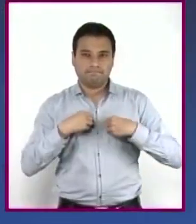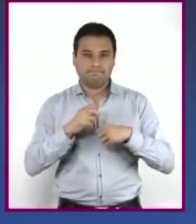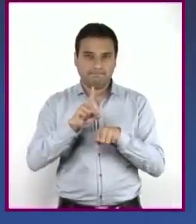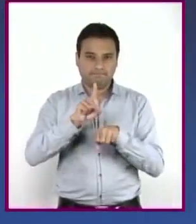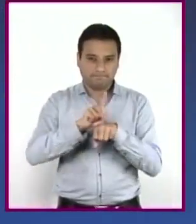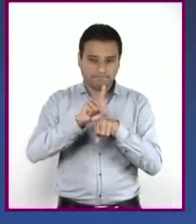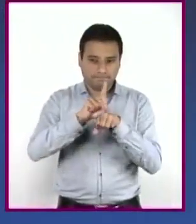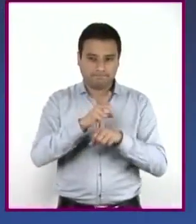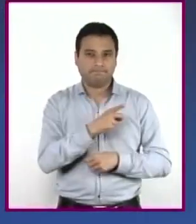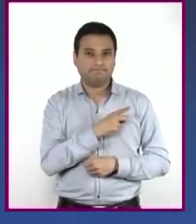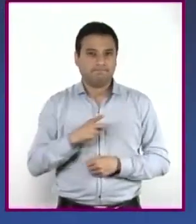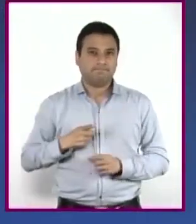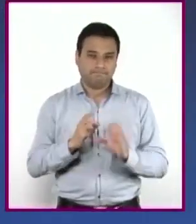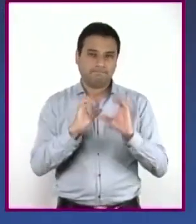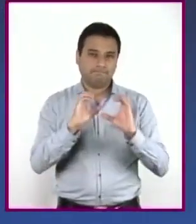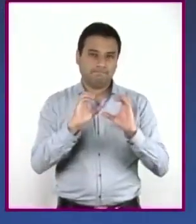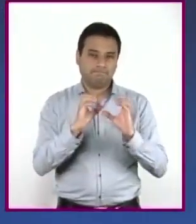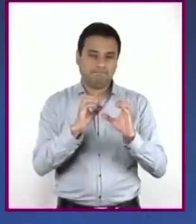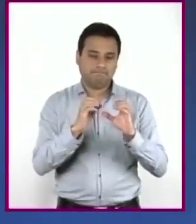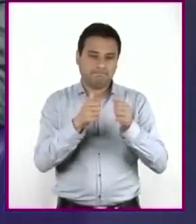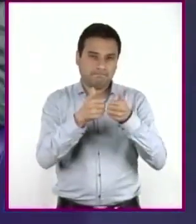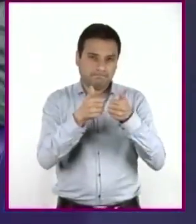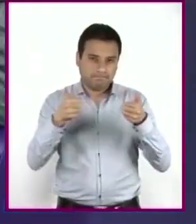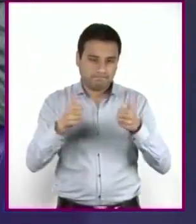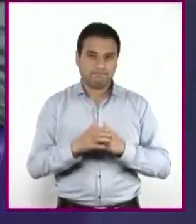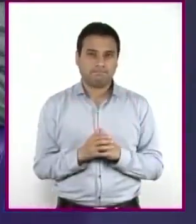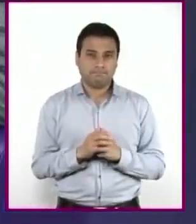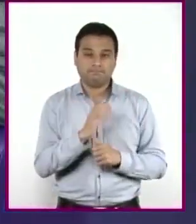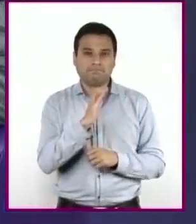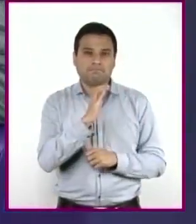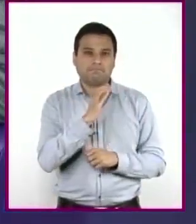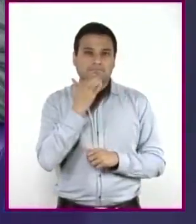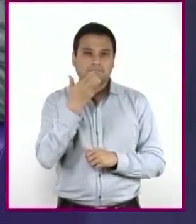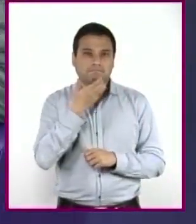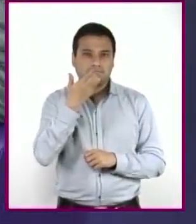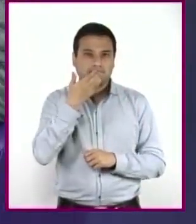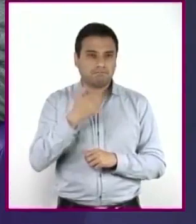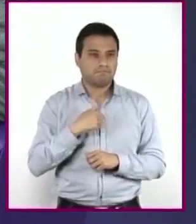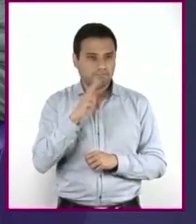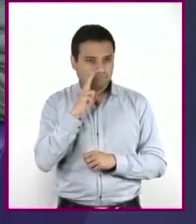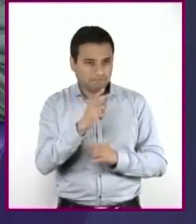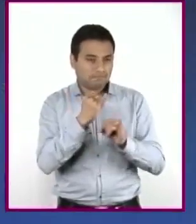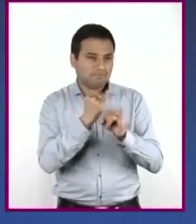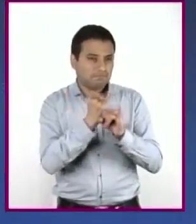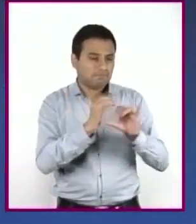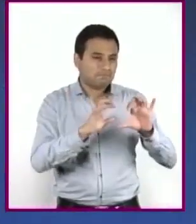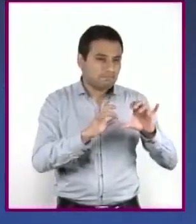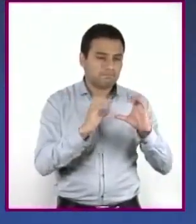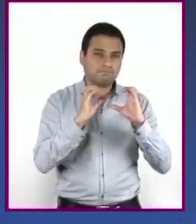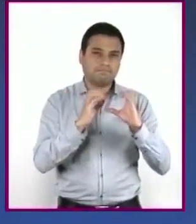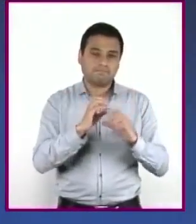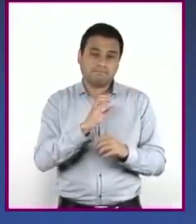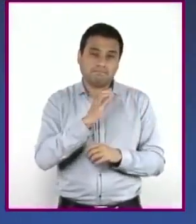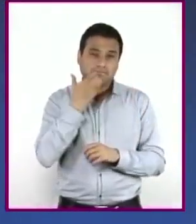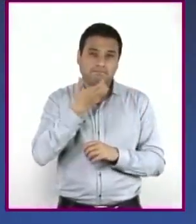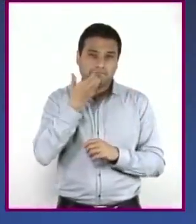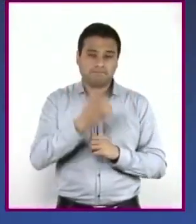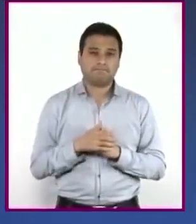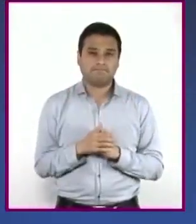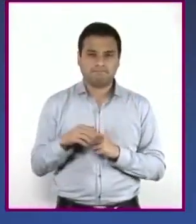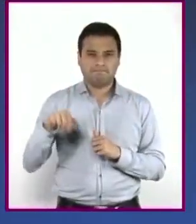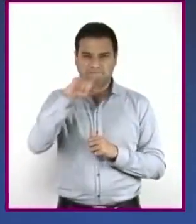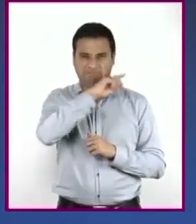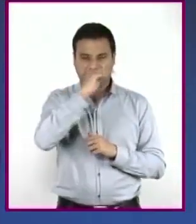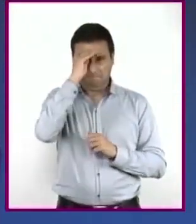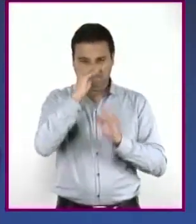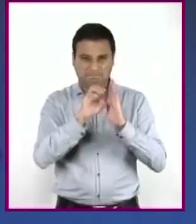de internet. Porque se hace costumbre ya estar visitando esas páginas. ¿Creen que sería prudente que en el momento que nos llegue